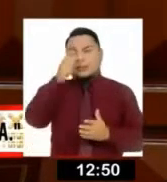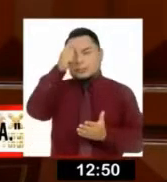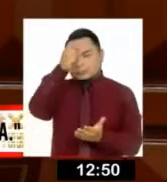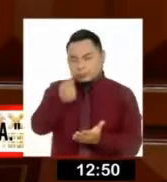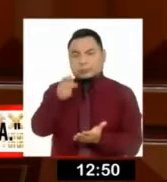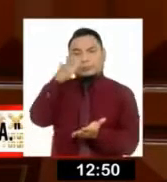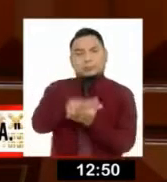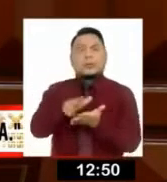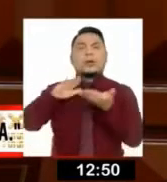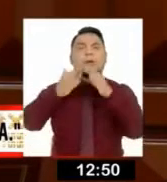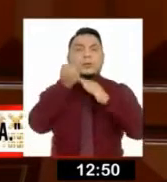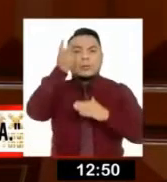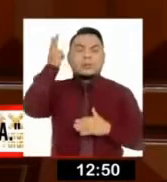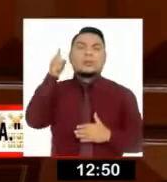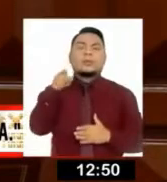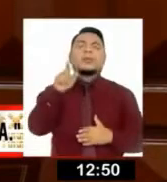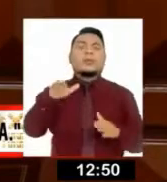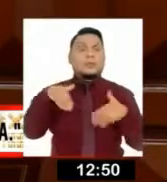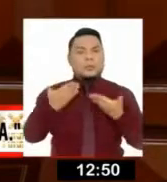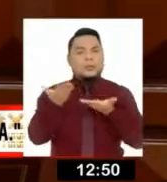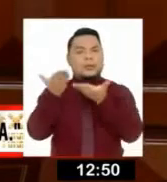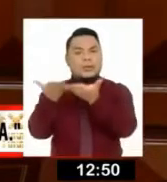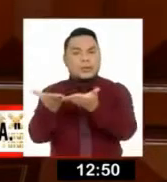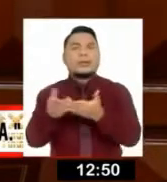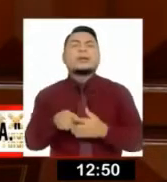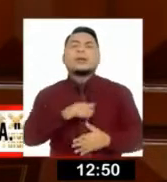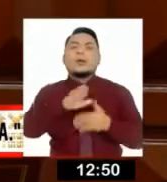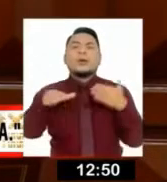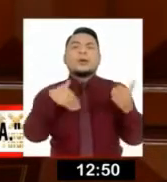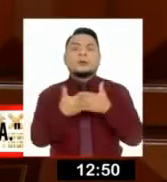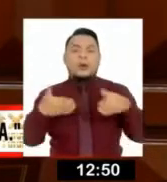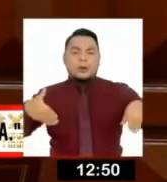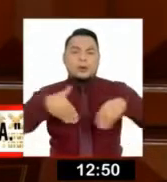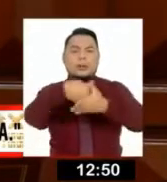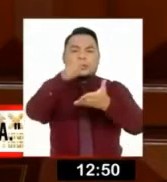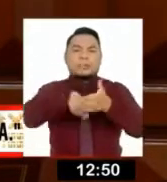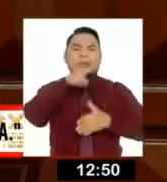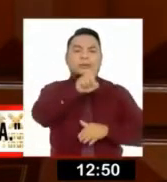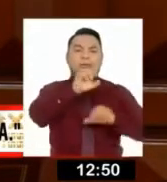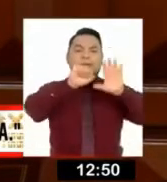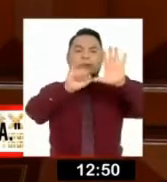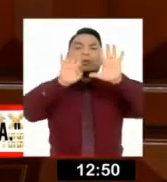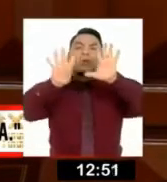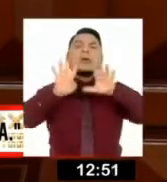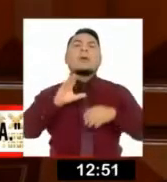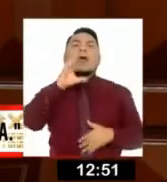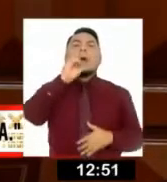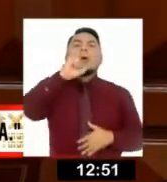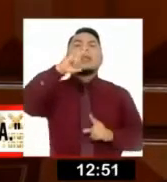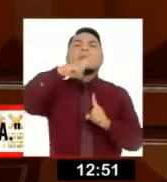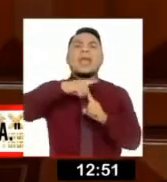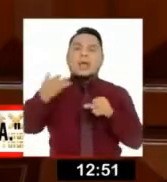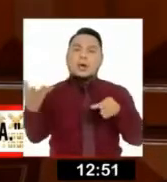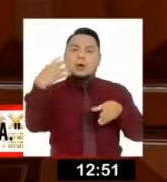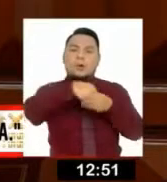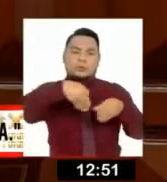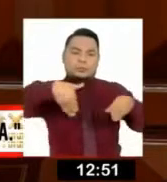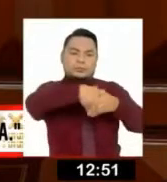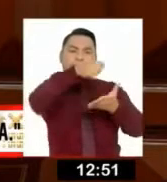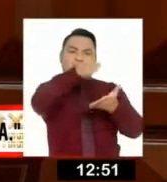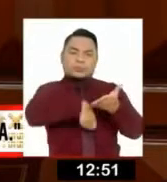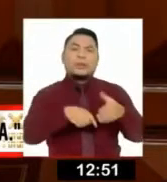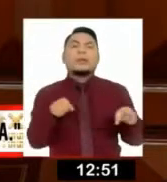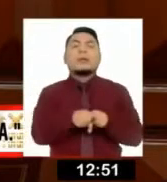indígenas para que puedan ser consideradas en los alcances del convenio 169 de la OIT. Dotaremos de un